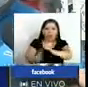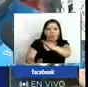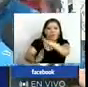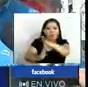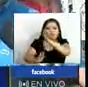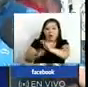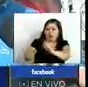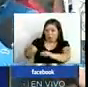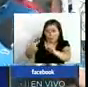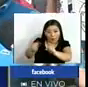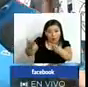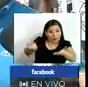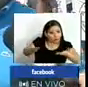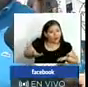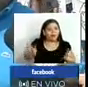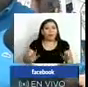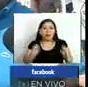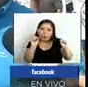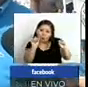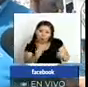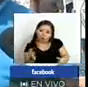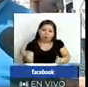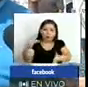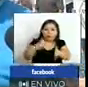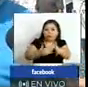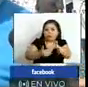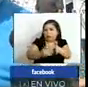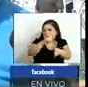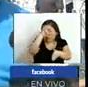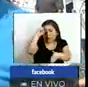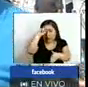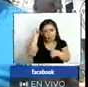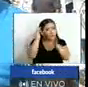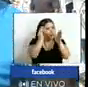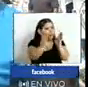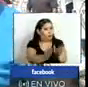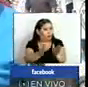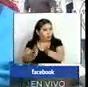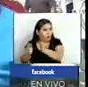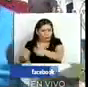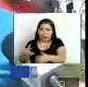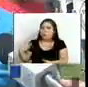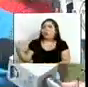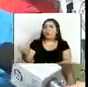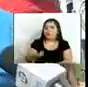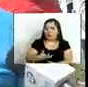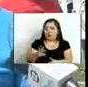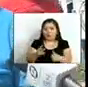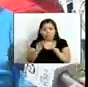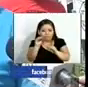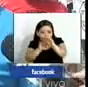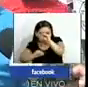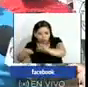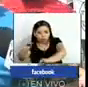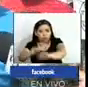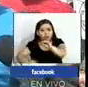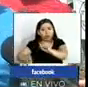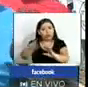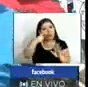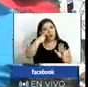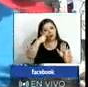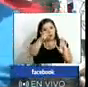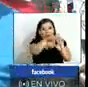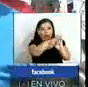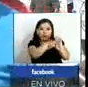que las ferias puedan abrir y que nos colaboren para que se puedan reactivar de una manera ordenada. De hecho, nosotros estamos trabajando en un plan de protocolos sanitarios